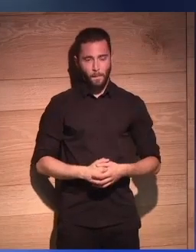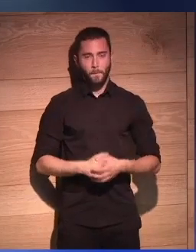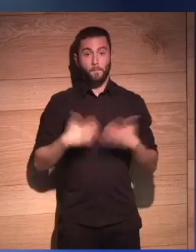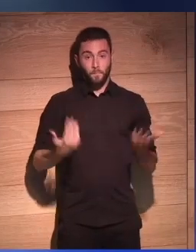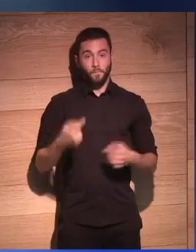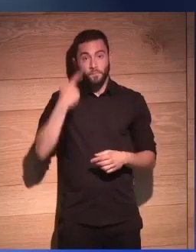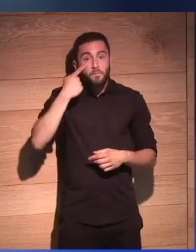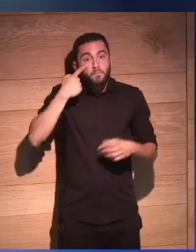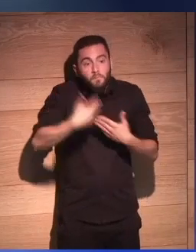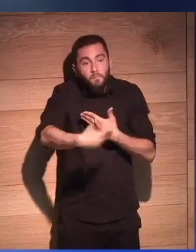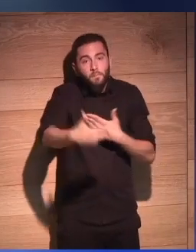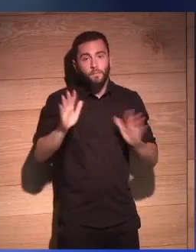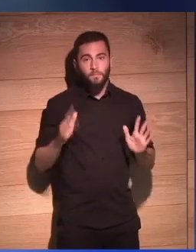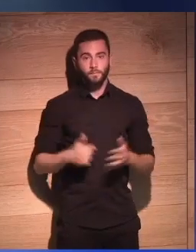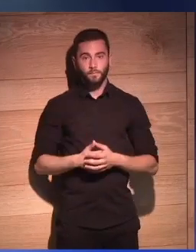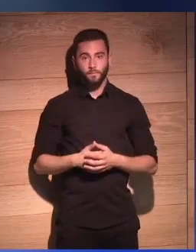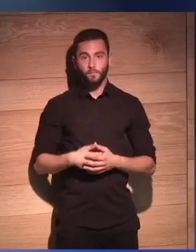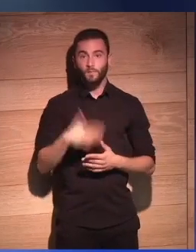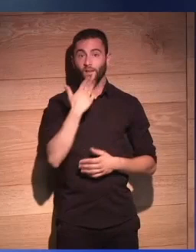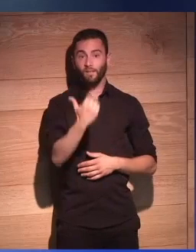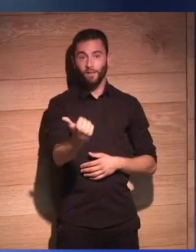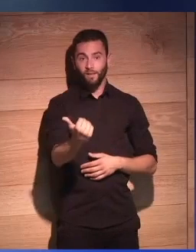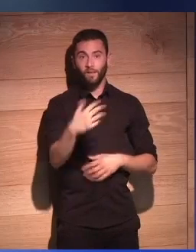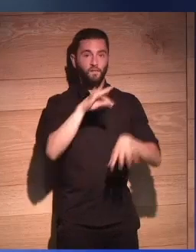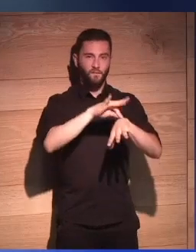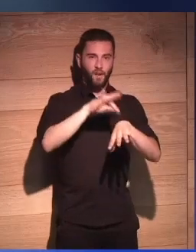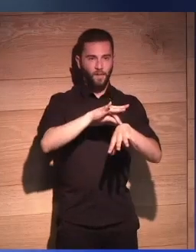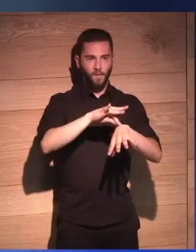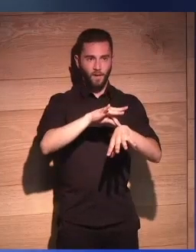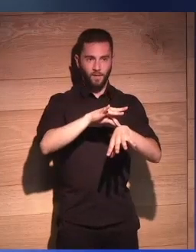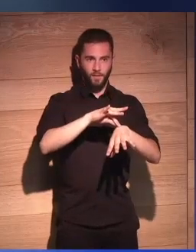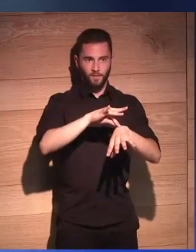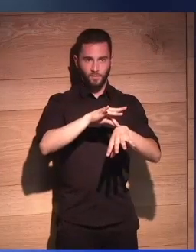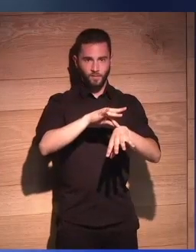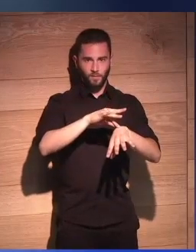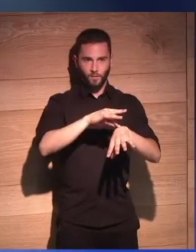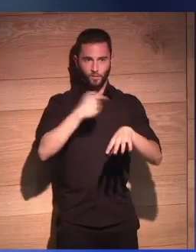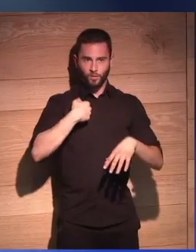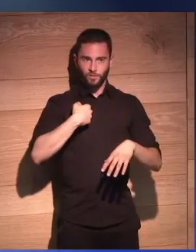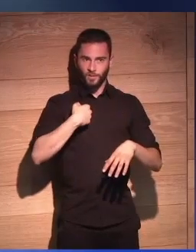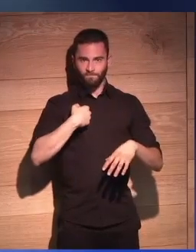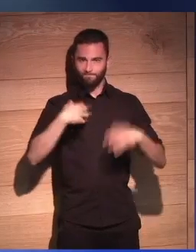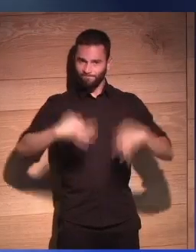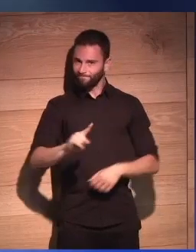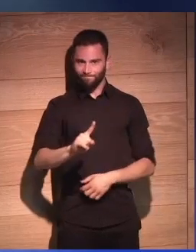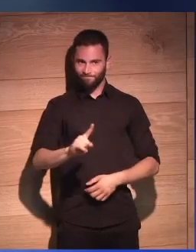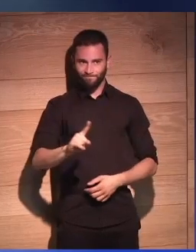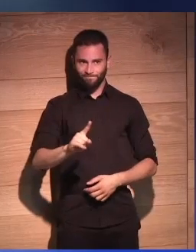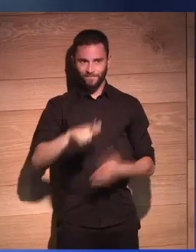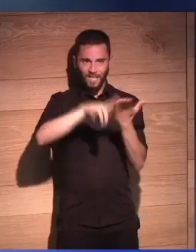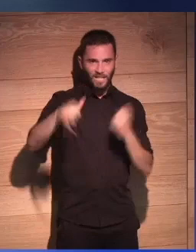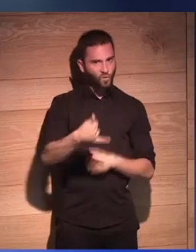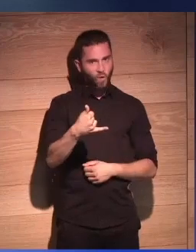Y veremos, no sé, eso de decir que el envejecimiento es una enfermedad, no estoy tan seguro. Eso no, en términos de